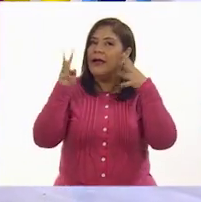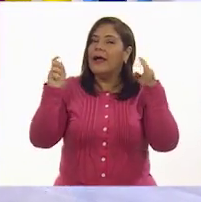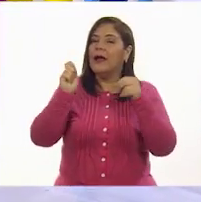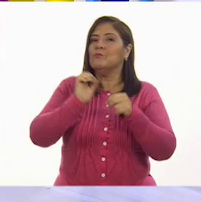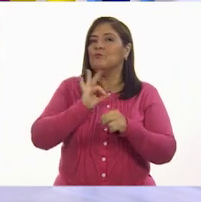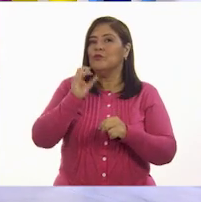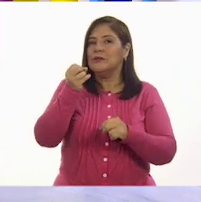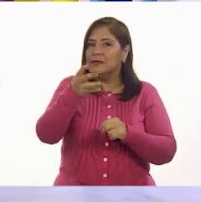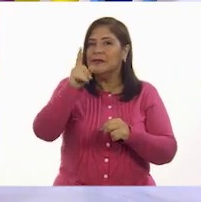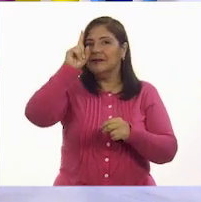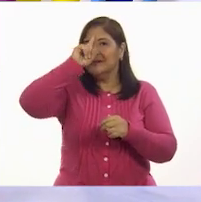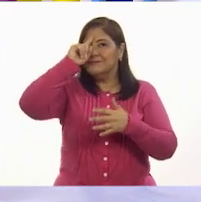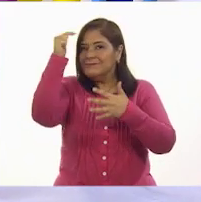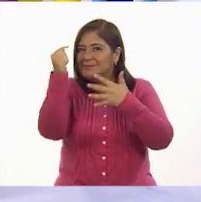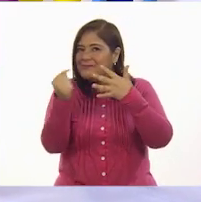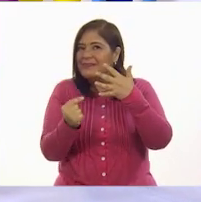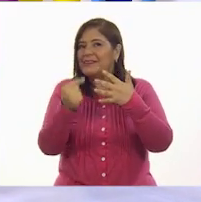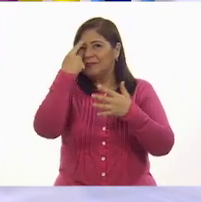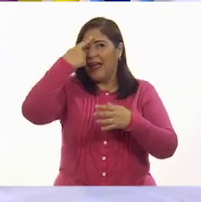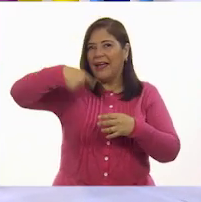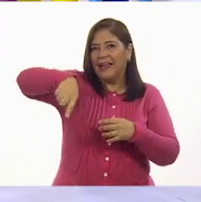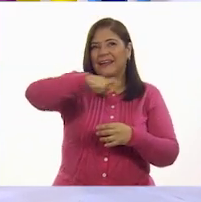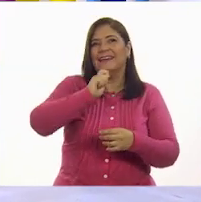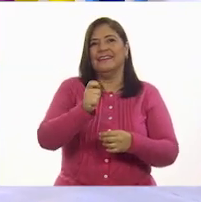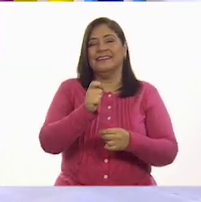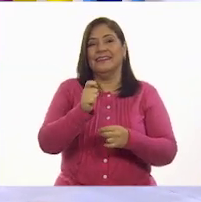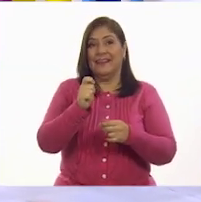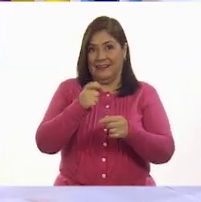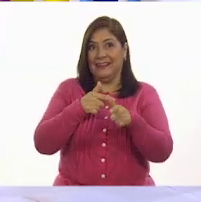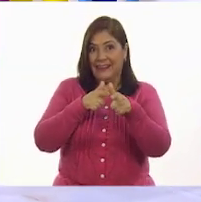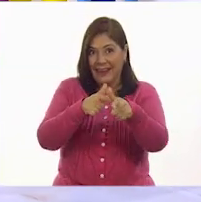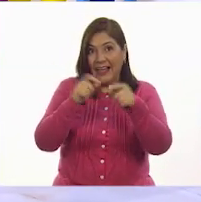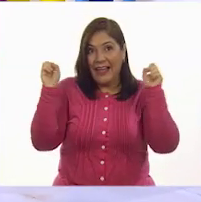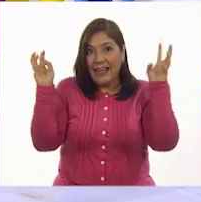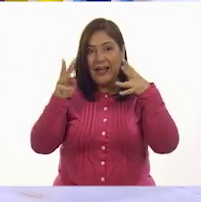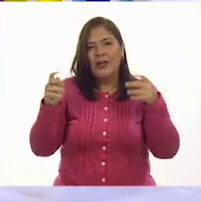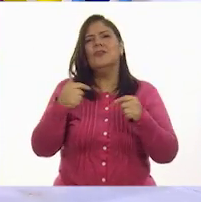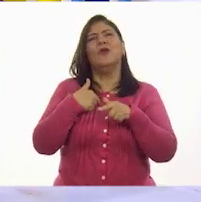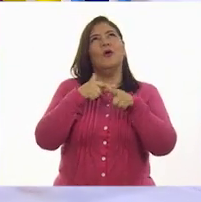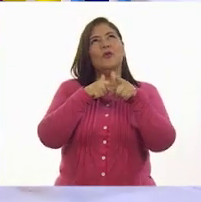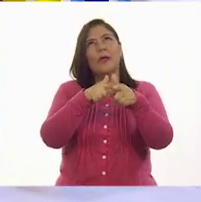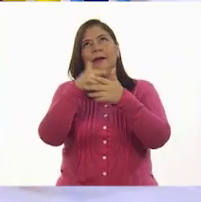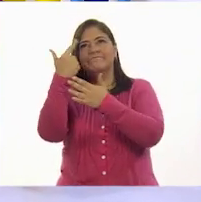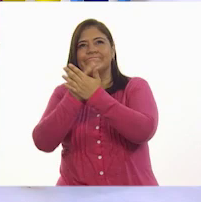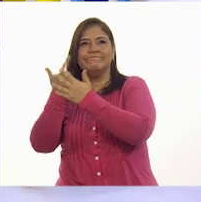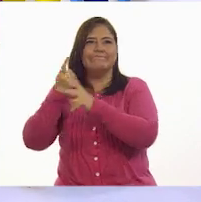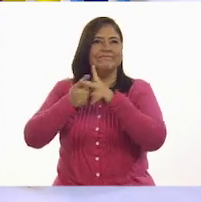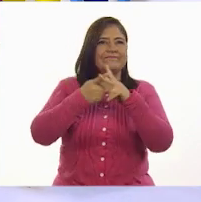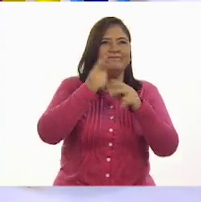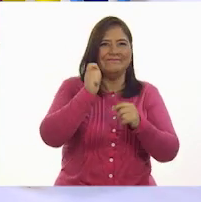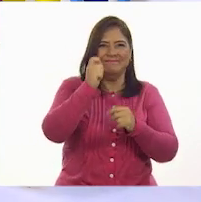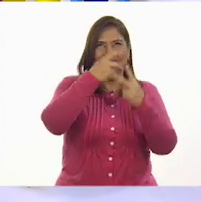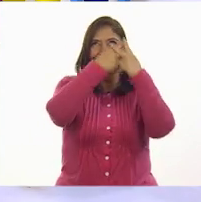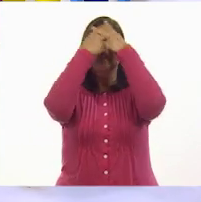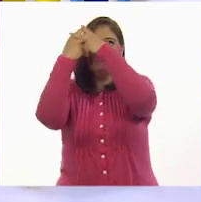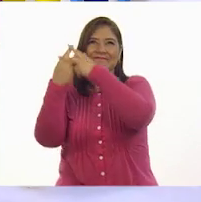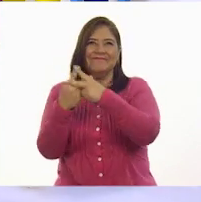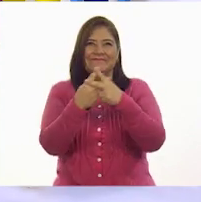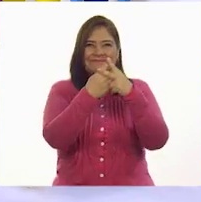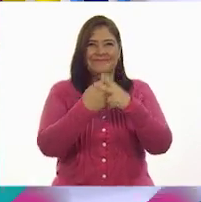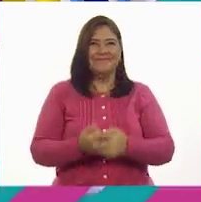una recomendación muy importante para todos nosotros. ¡Vamos, Ajo Listo! Yo sigo contando estrellas.